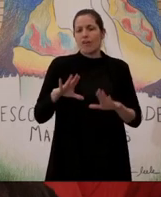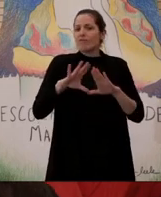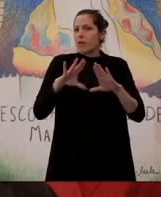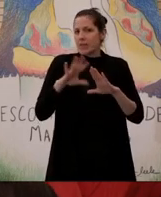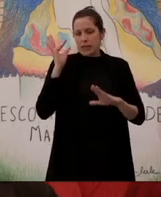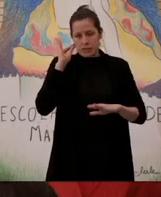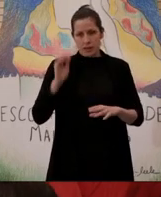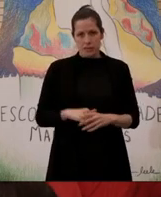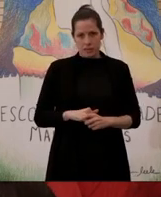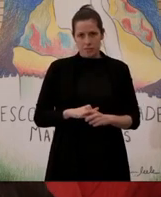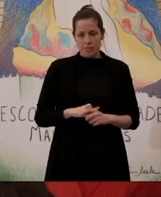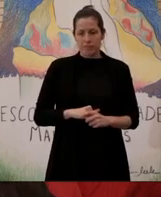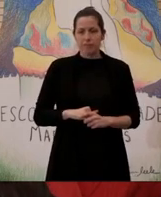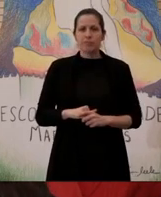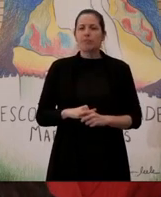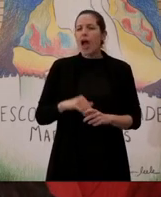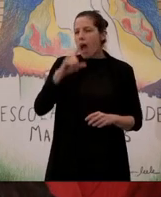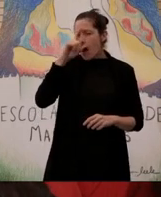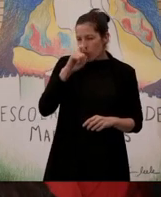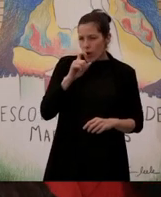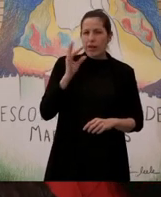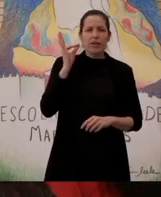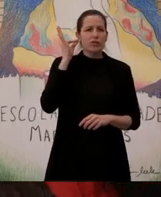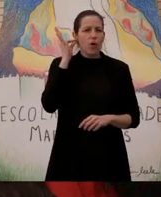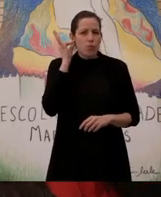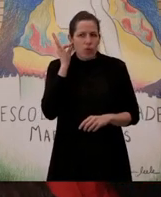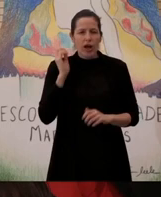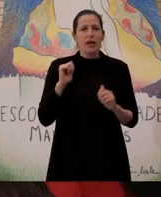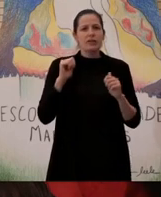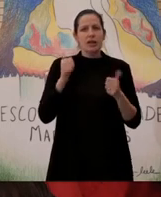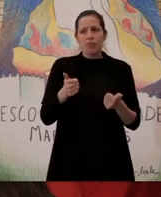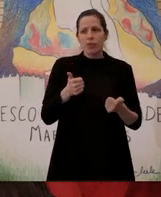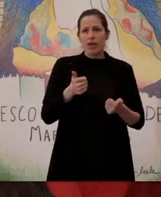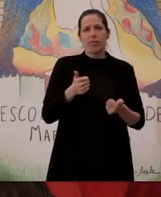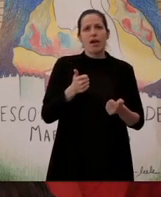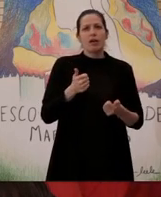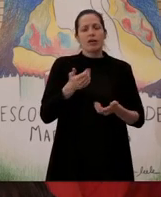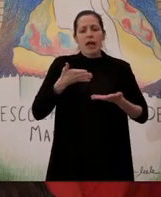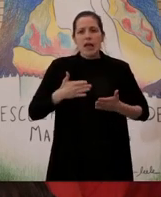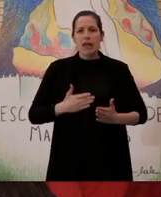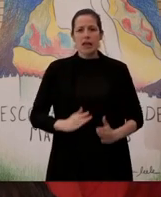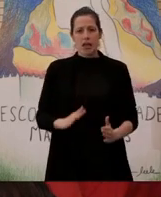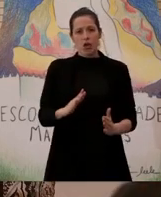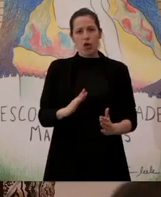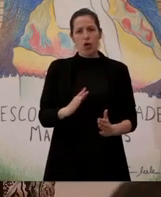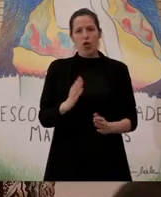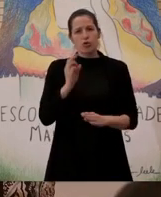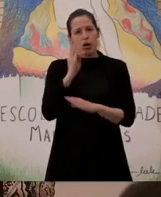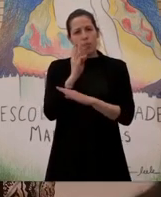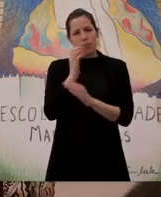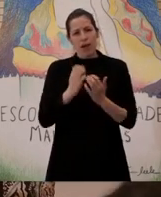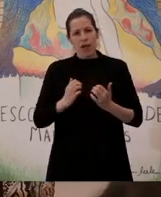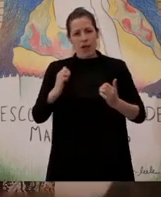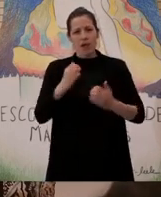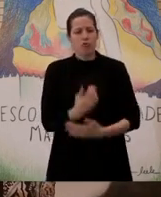si son un ejemplo que me veo ahora cuando aquellas mujeres empezaron a elevarnos menos a sesión de pleno porque ya tenían que dar paito que escándalo Yo me acuerdo que